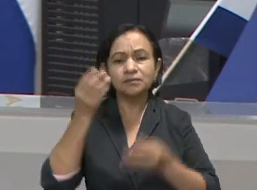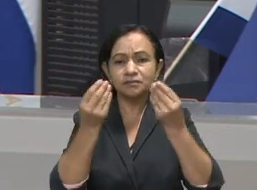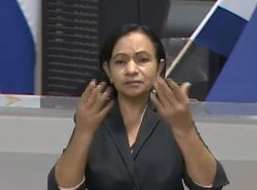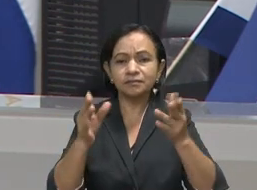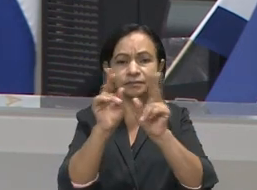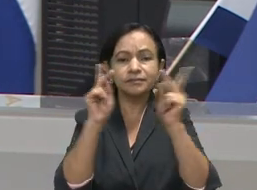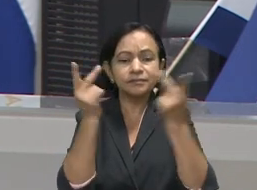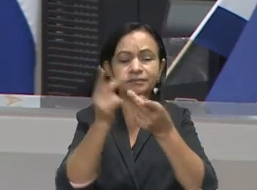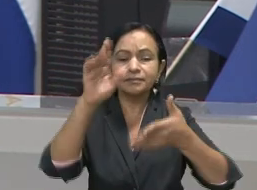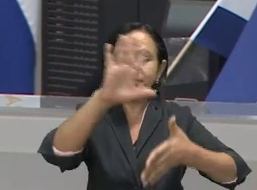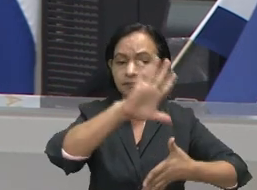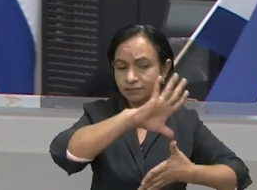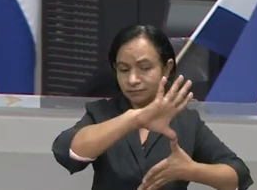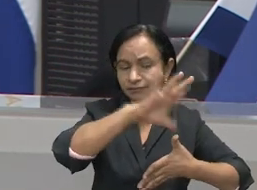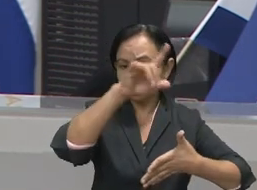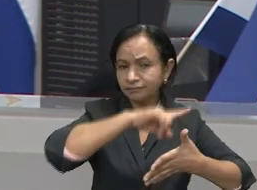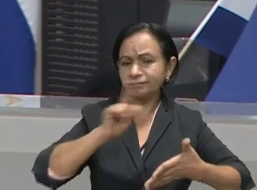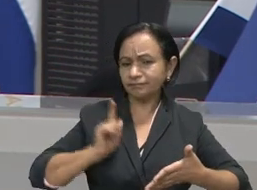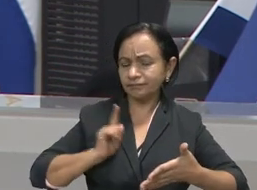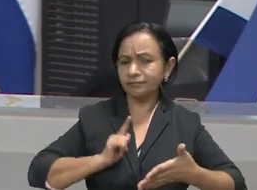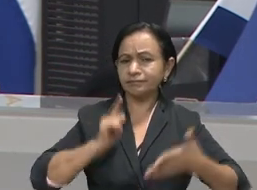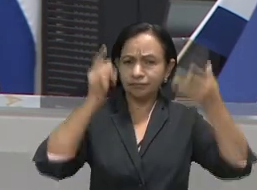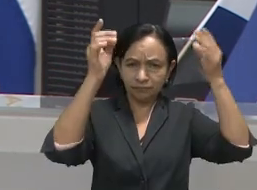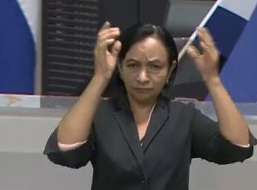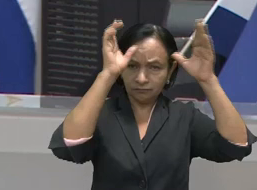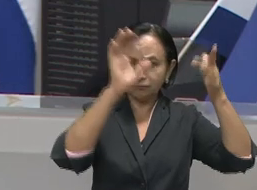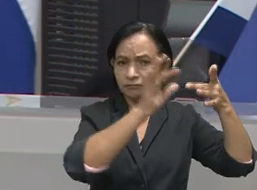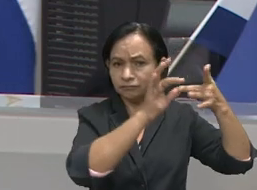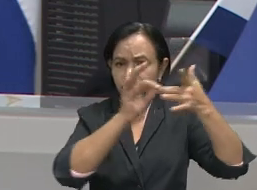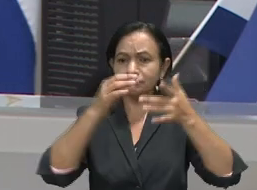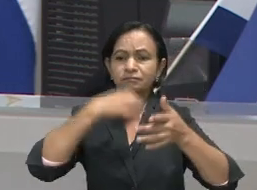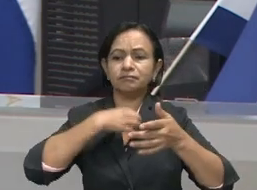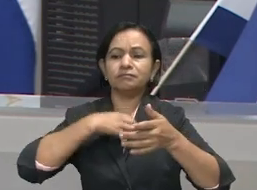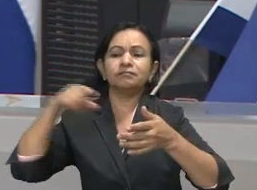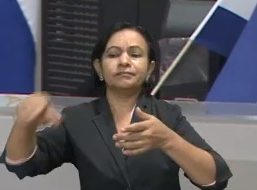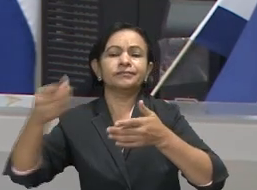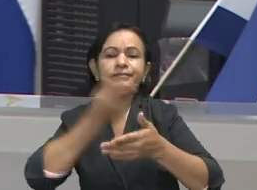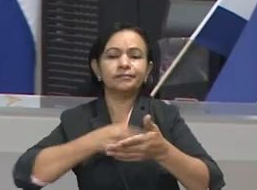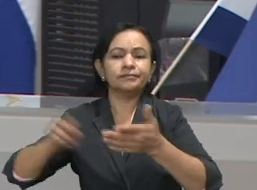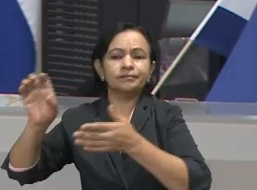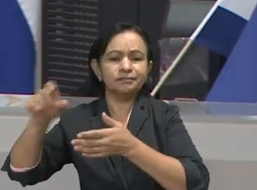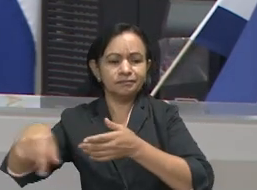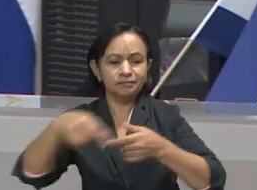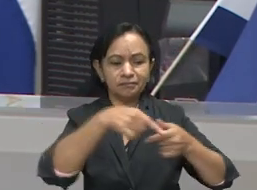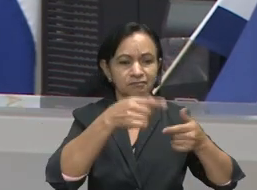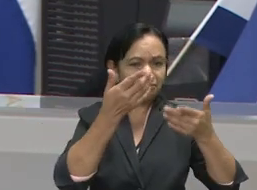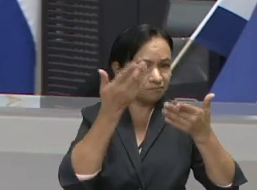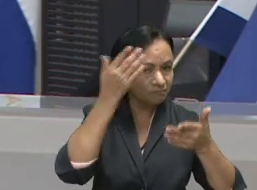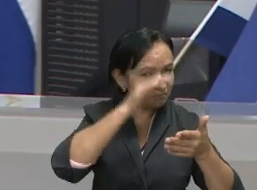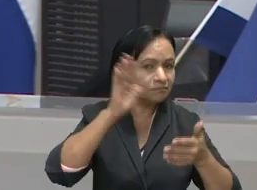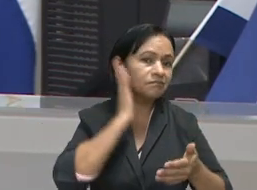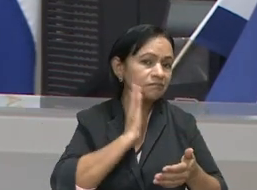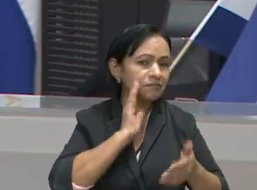Los pueblos de América tenían más cultura que los propios europeos. Pero